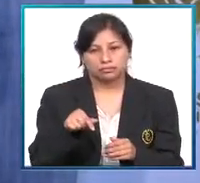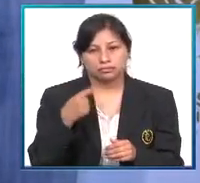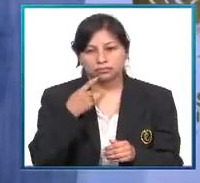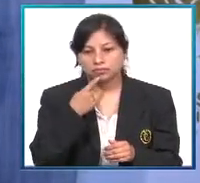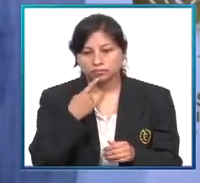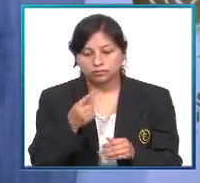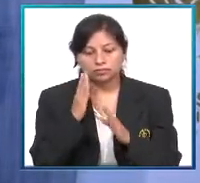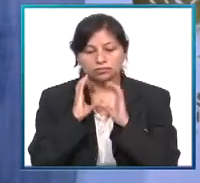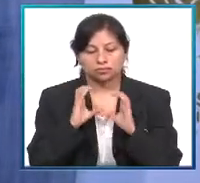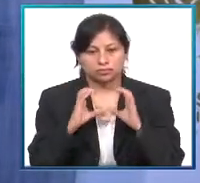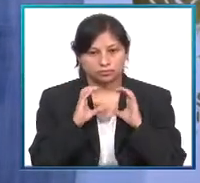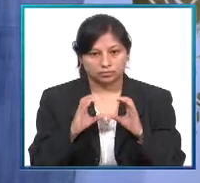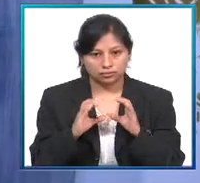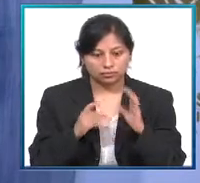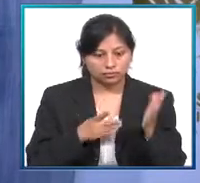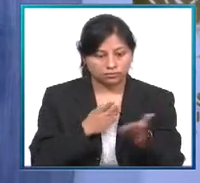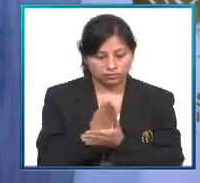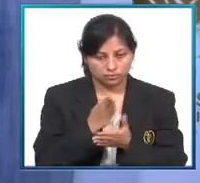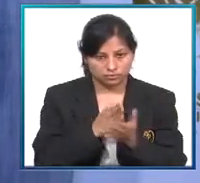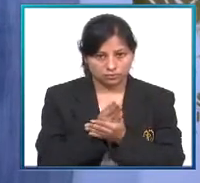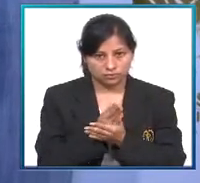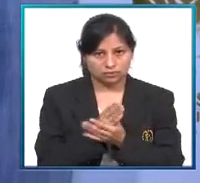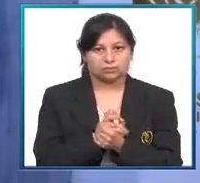debe velar por los derechos,